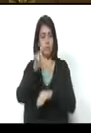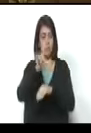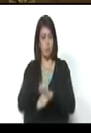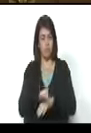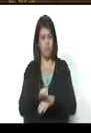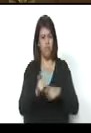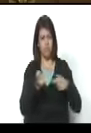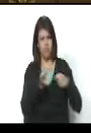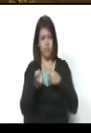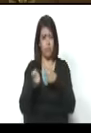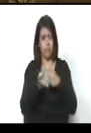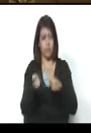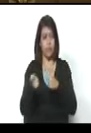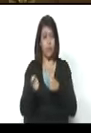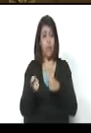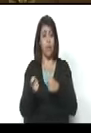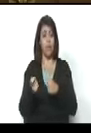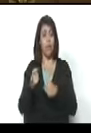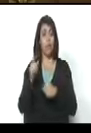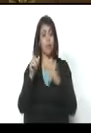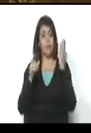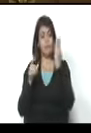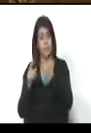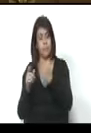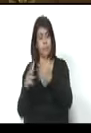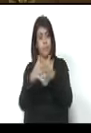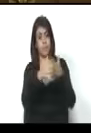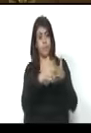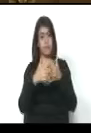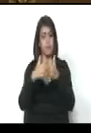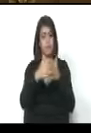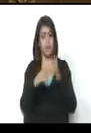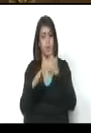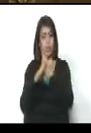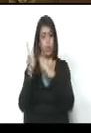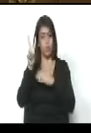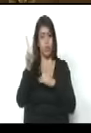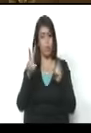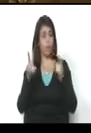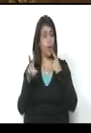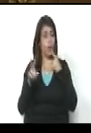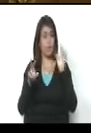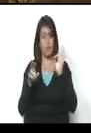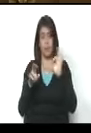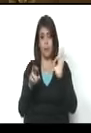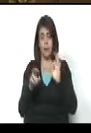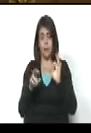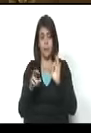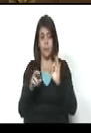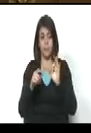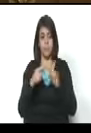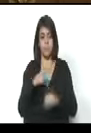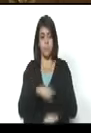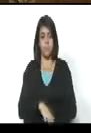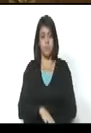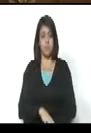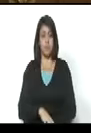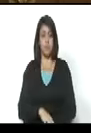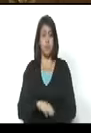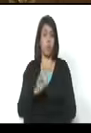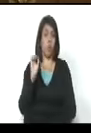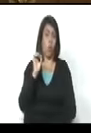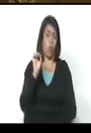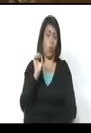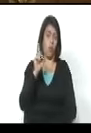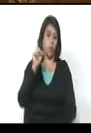unilaterales, criminales, ilegítimas impuestas por el imperialismo norteamericano. De eso no hablan. O en su